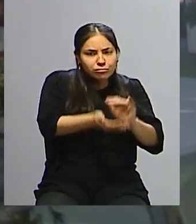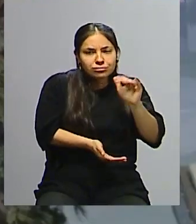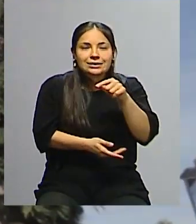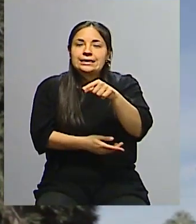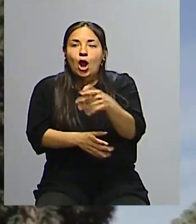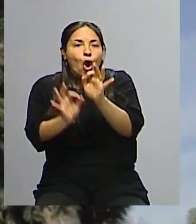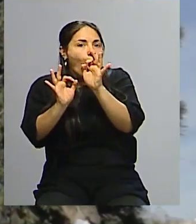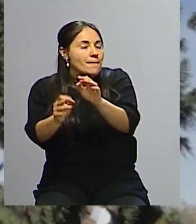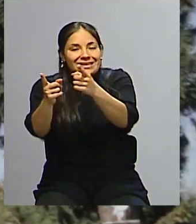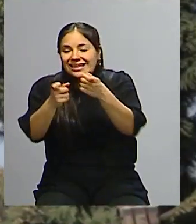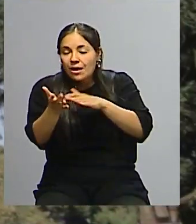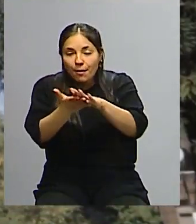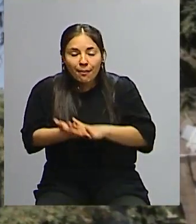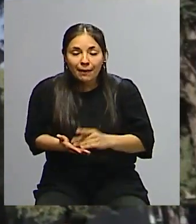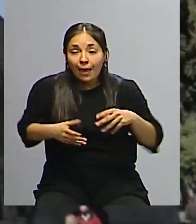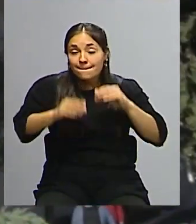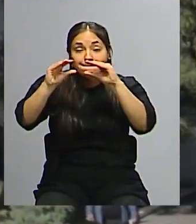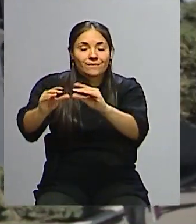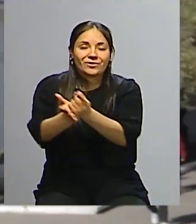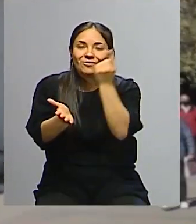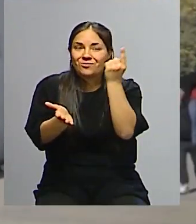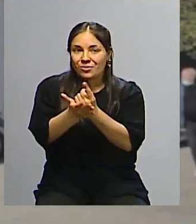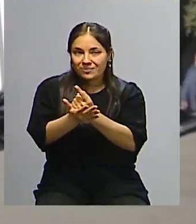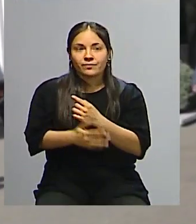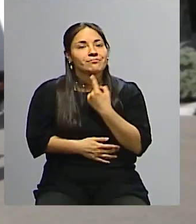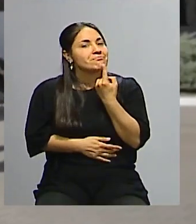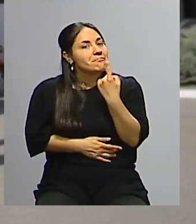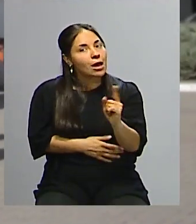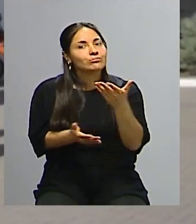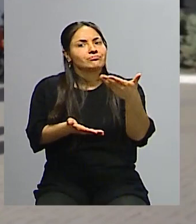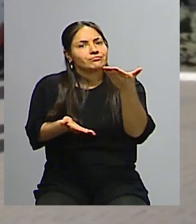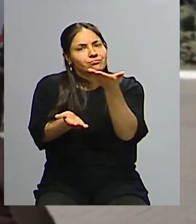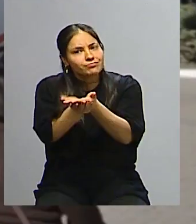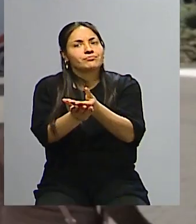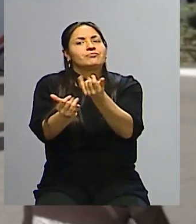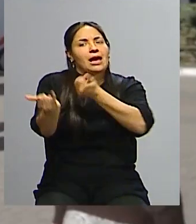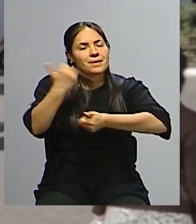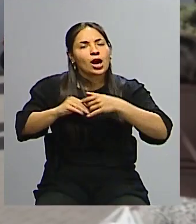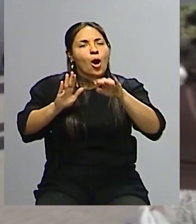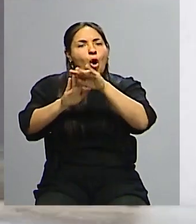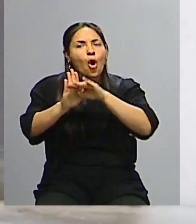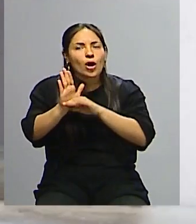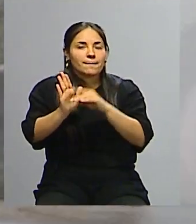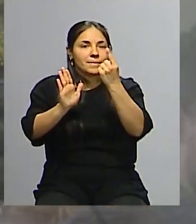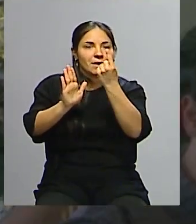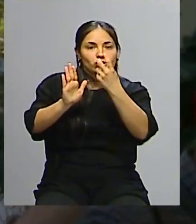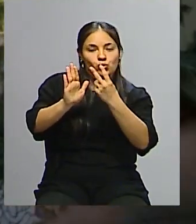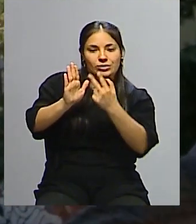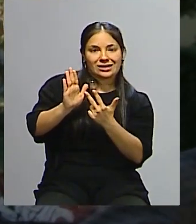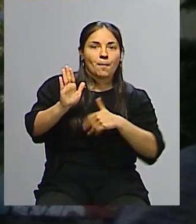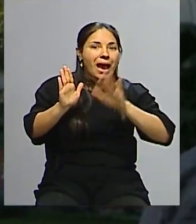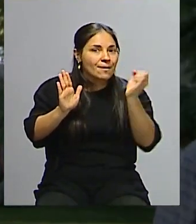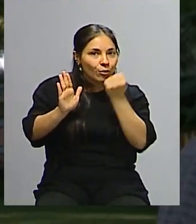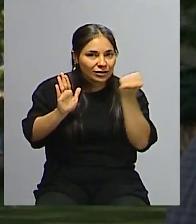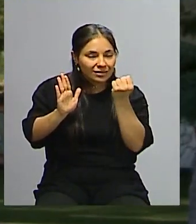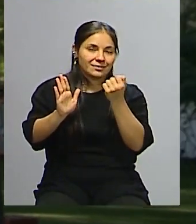me piden, pero díganme ustedes el orden de prioridad. Claro. Eso a nivel municipal. Y a nivel provincial y a nivel nacional, el